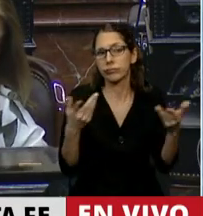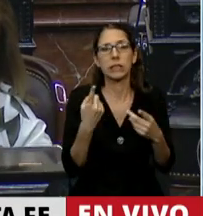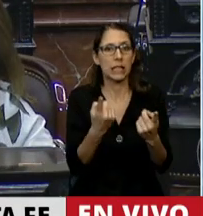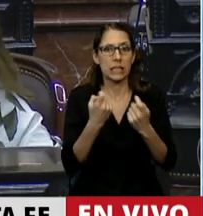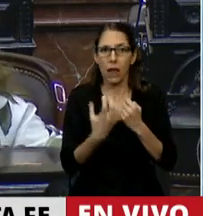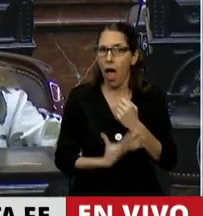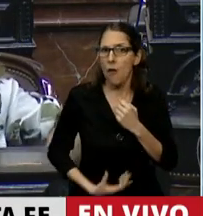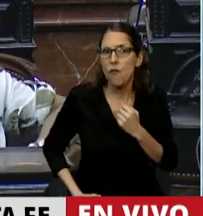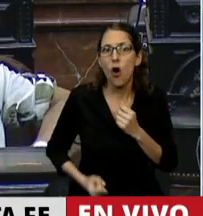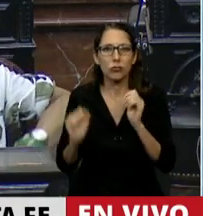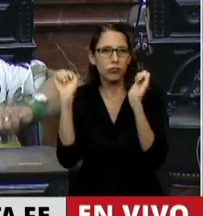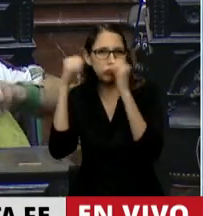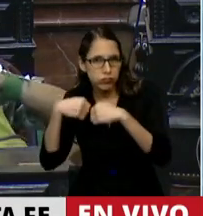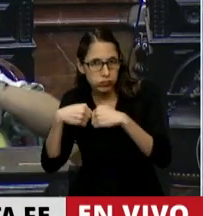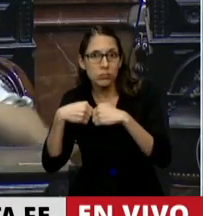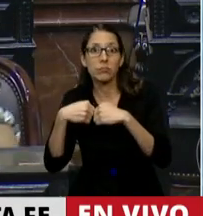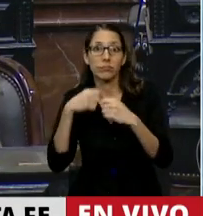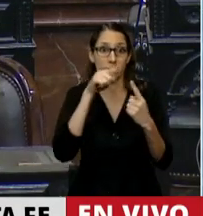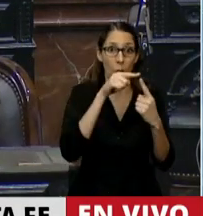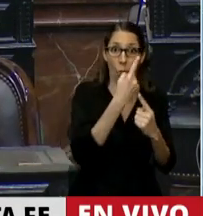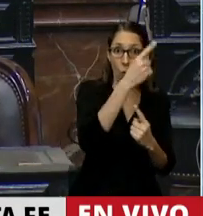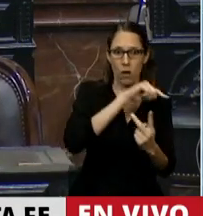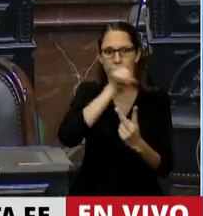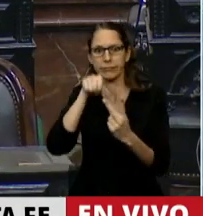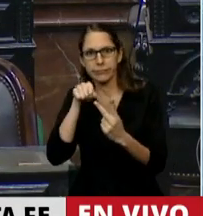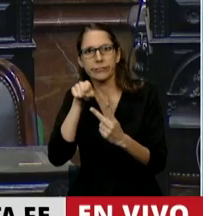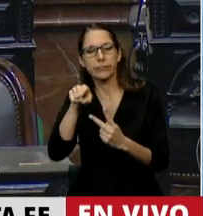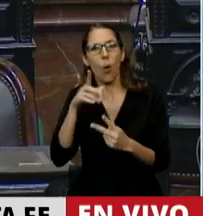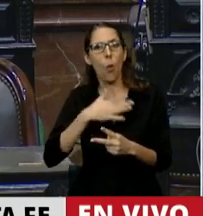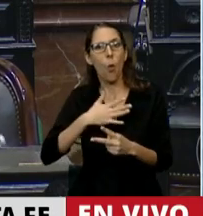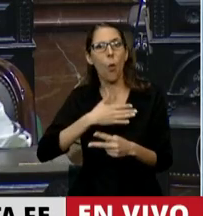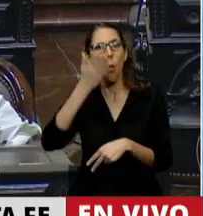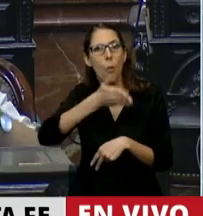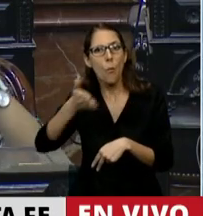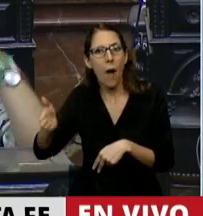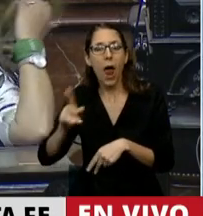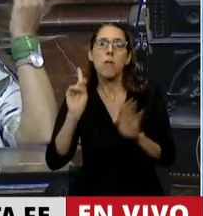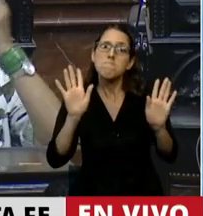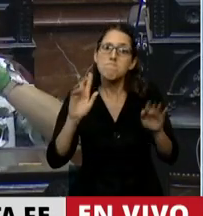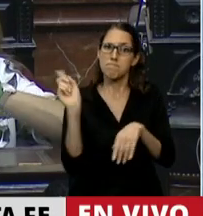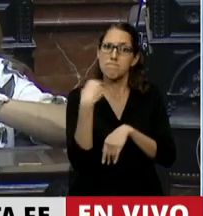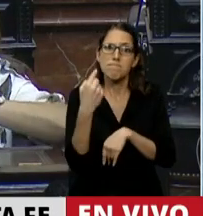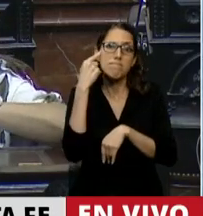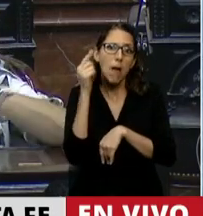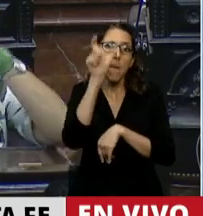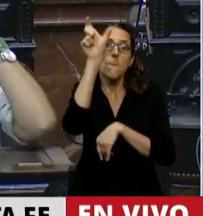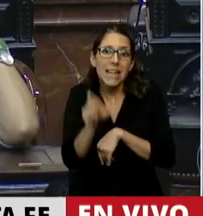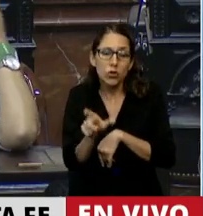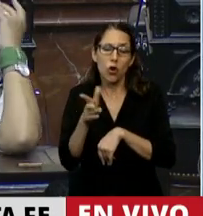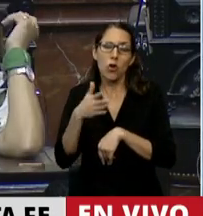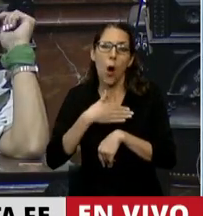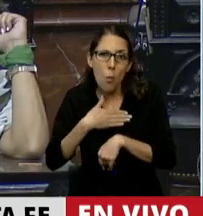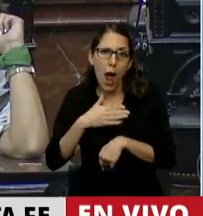recurren al aborto clandestino. Y por el otro, ese ser humano que para el concepto nuestro de persona humana es